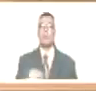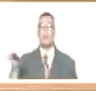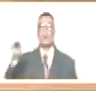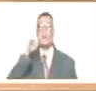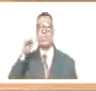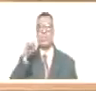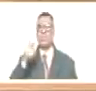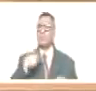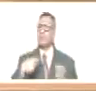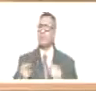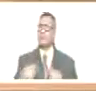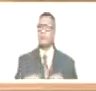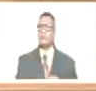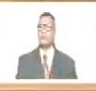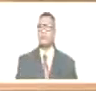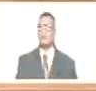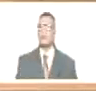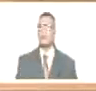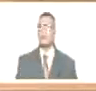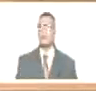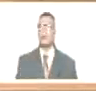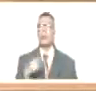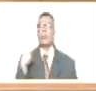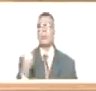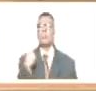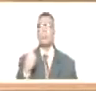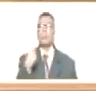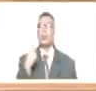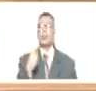Las informaciones que se manejan en donde una sola operación criminal